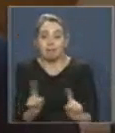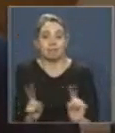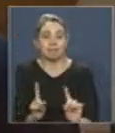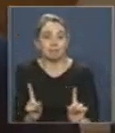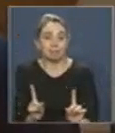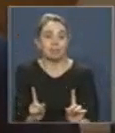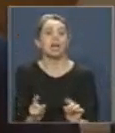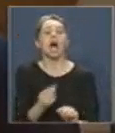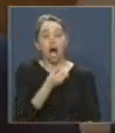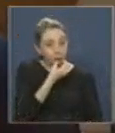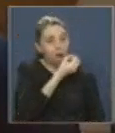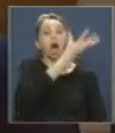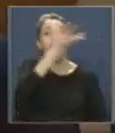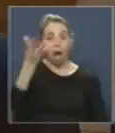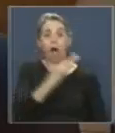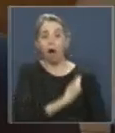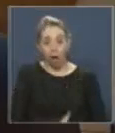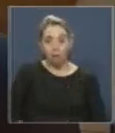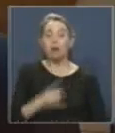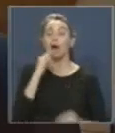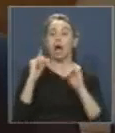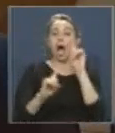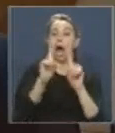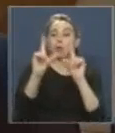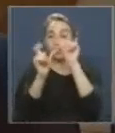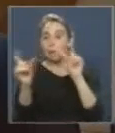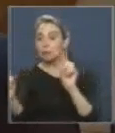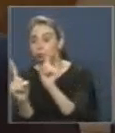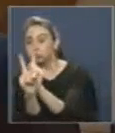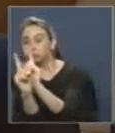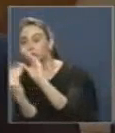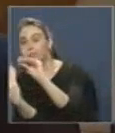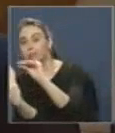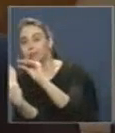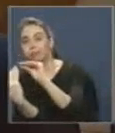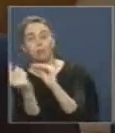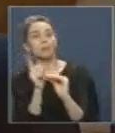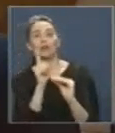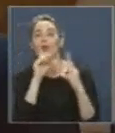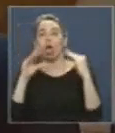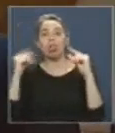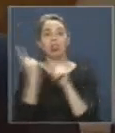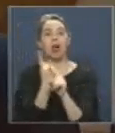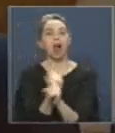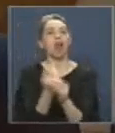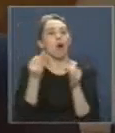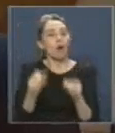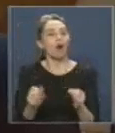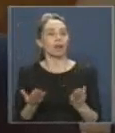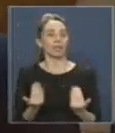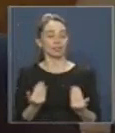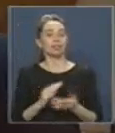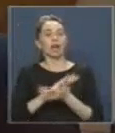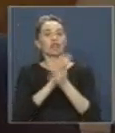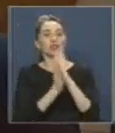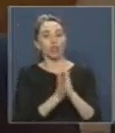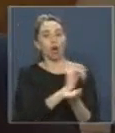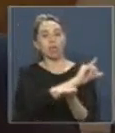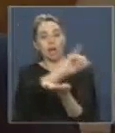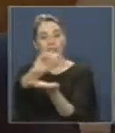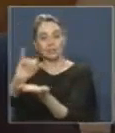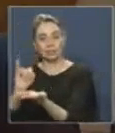Aquí hay anuncios, aquí hay algunos diálogos con algunas personas, pero no es el diálogo que se requiere con todas las